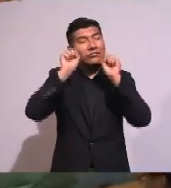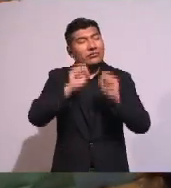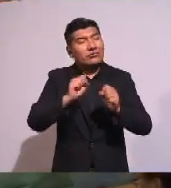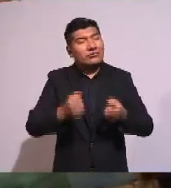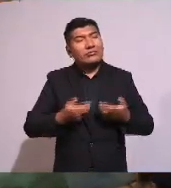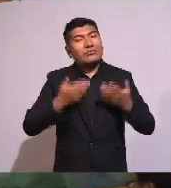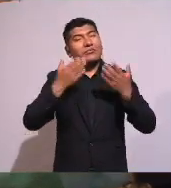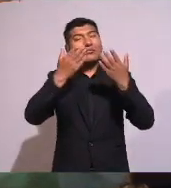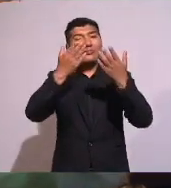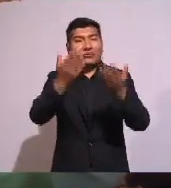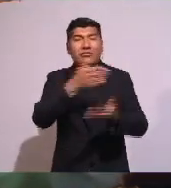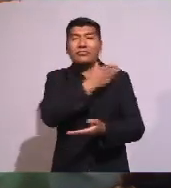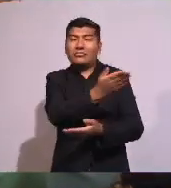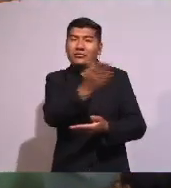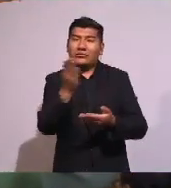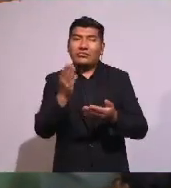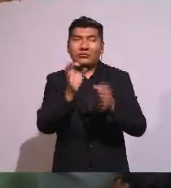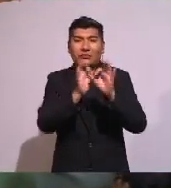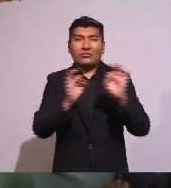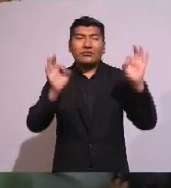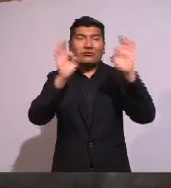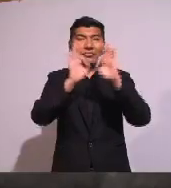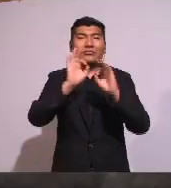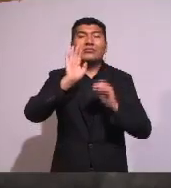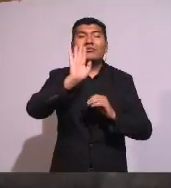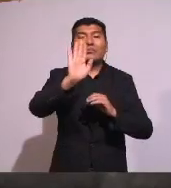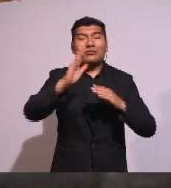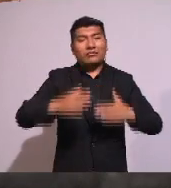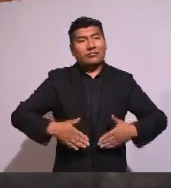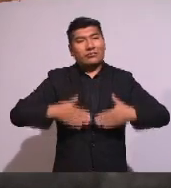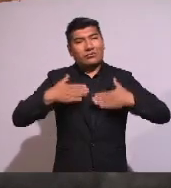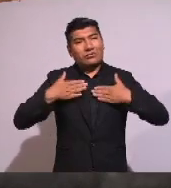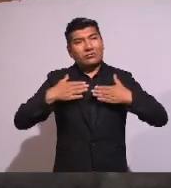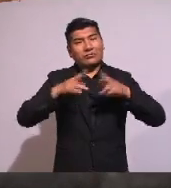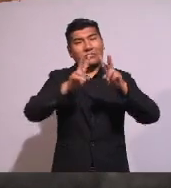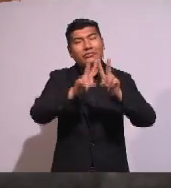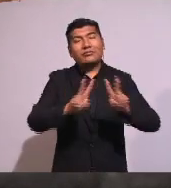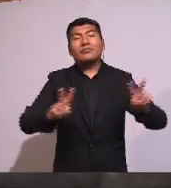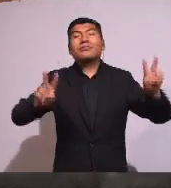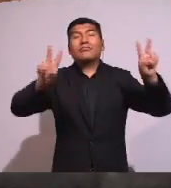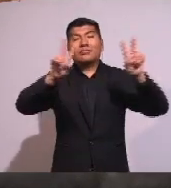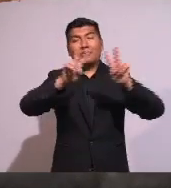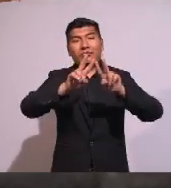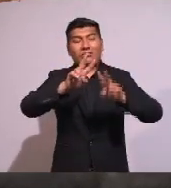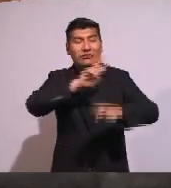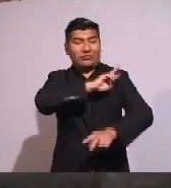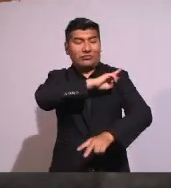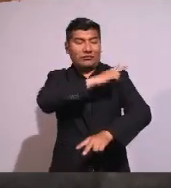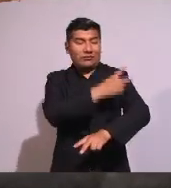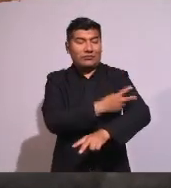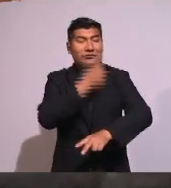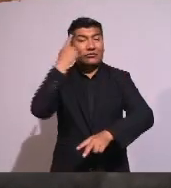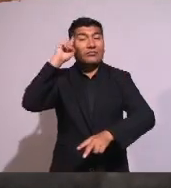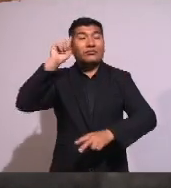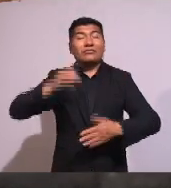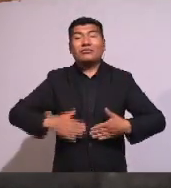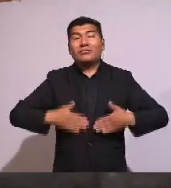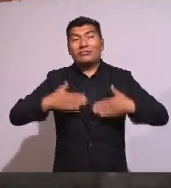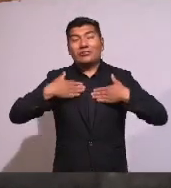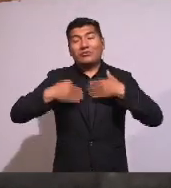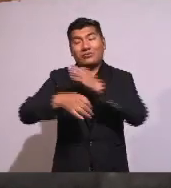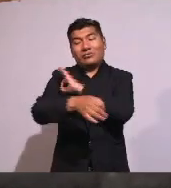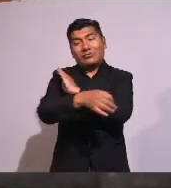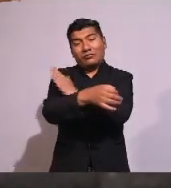dar sentido a la existencia, dar valor para vivir, fuerza